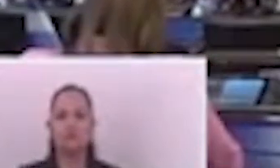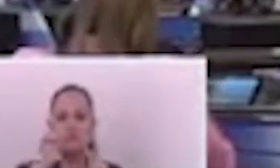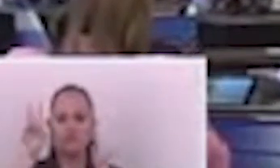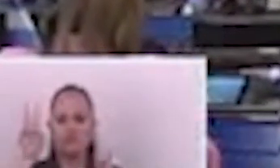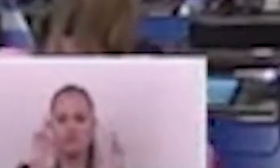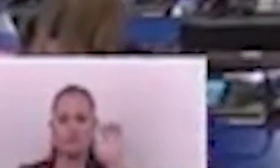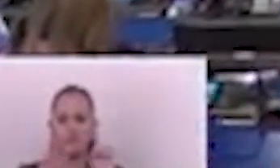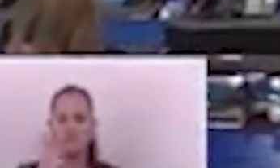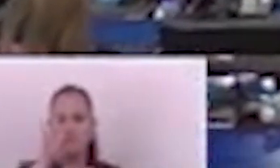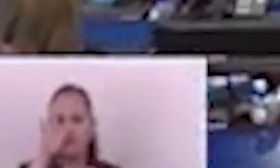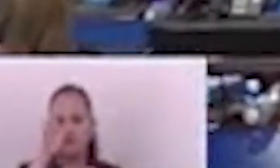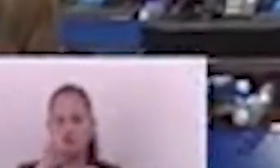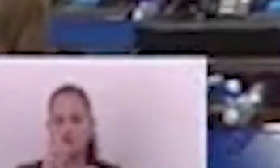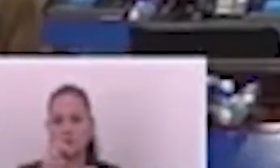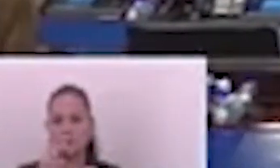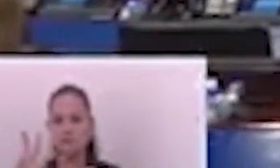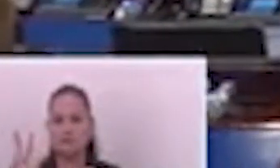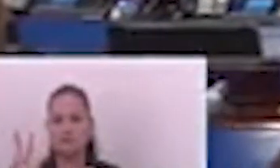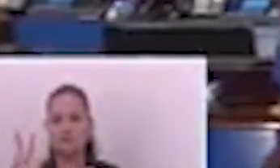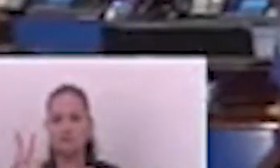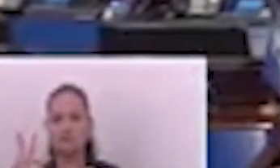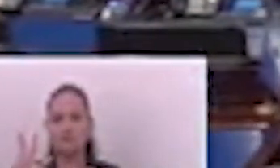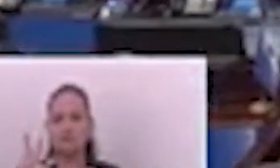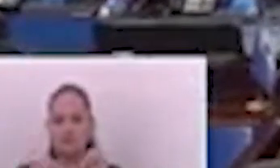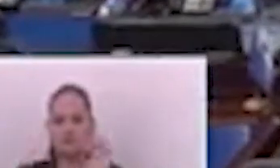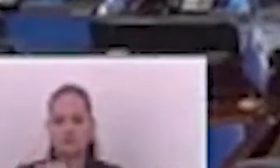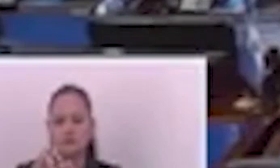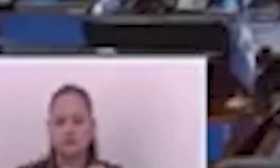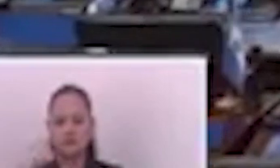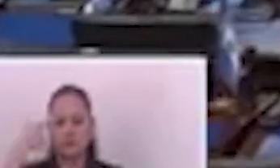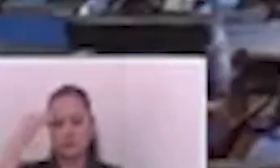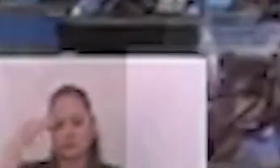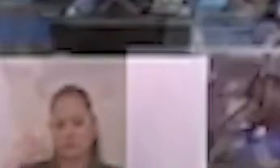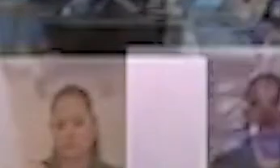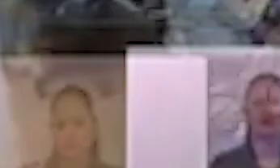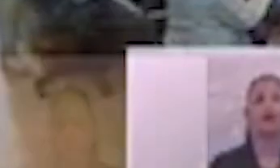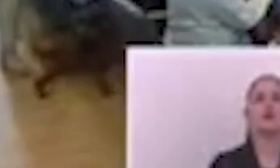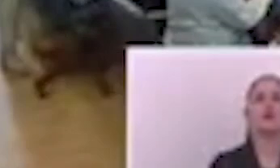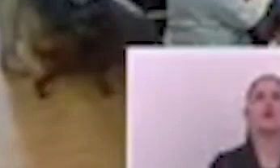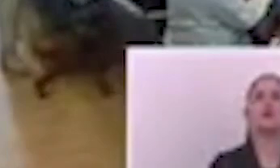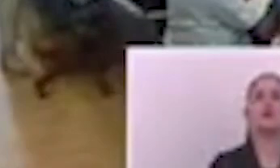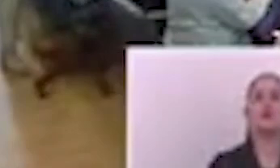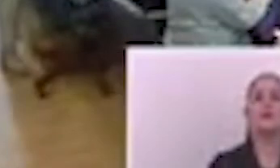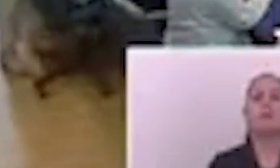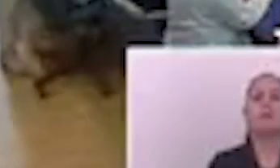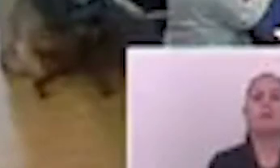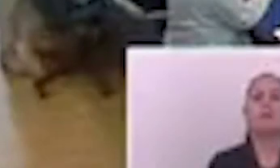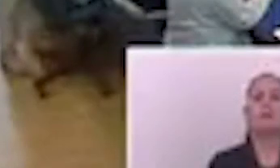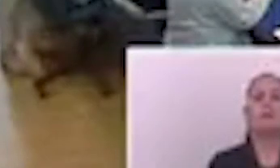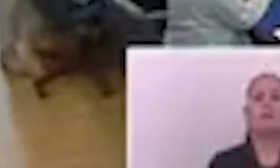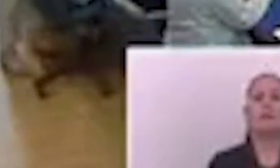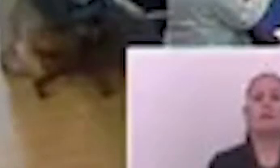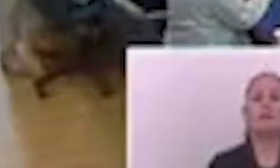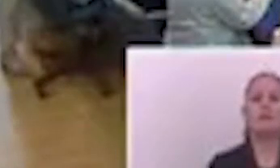proporcional como se menciona en el artículo 79 de la Constitución de la república se utiliza una fórmula que consiste en dividir los votos